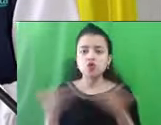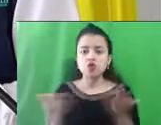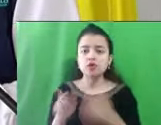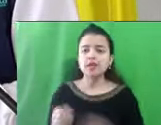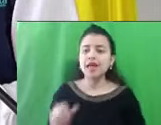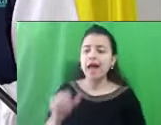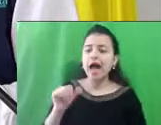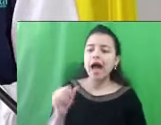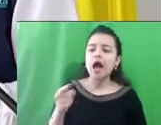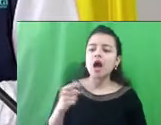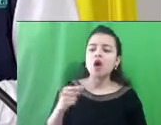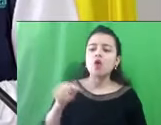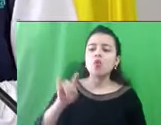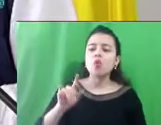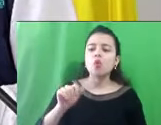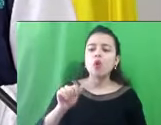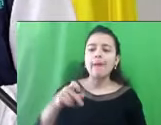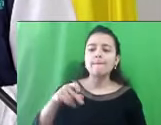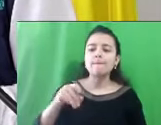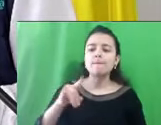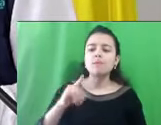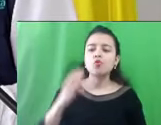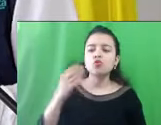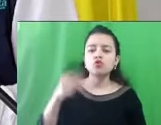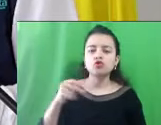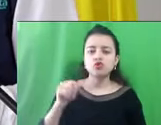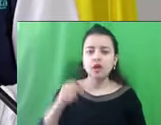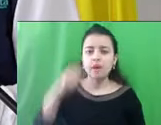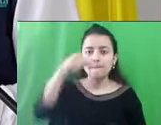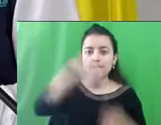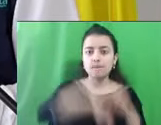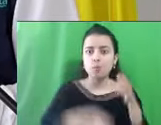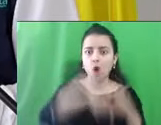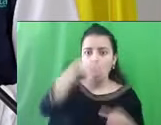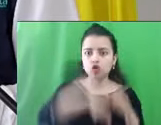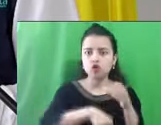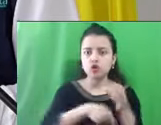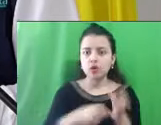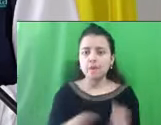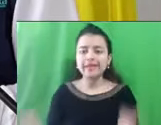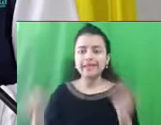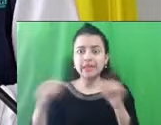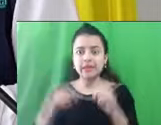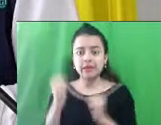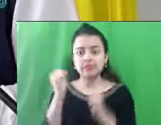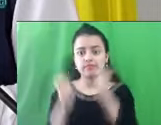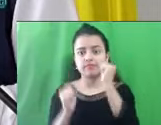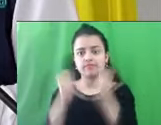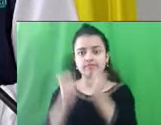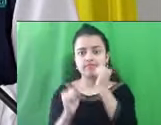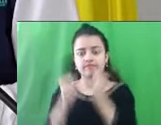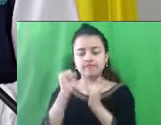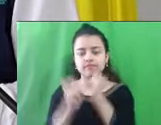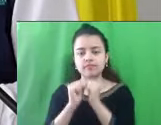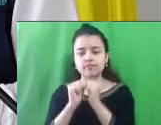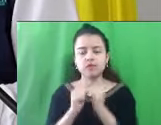Aguapucha tiene pozo y tiene planta de tratamiento. Entonces se hizo unos